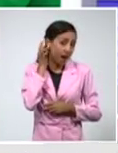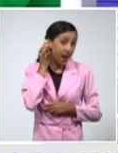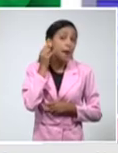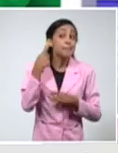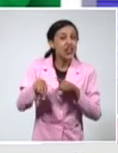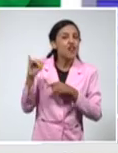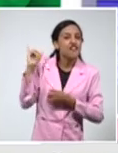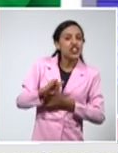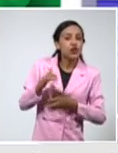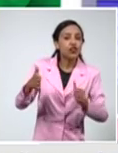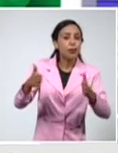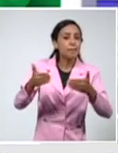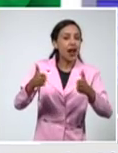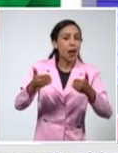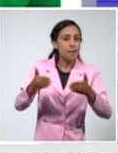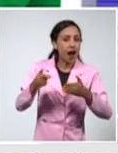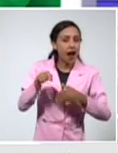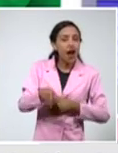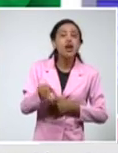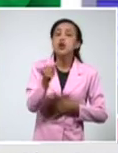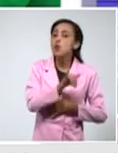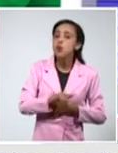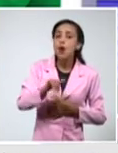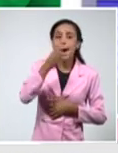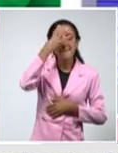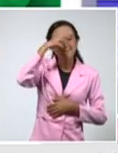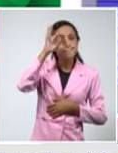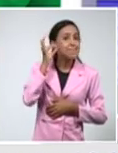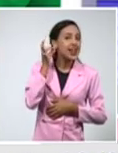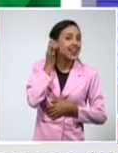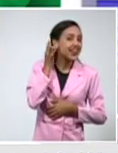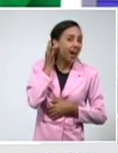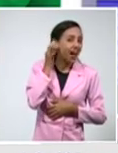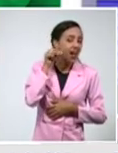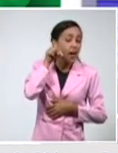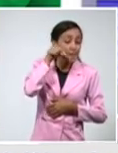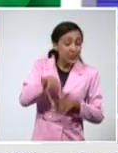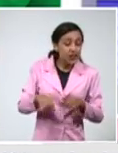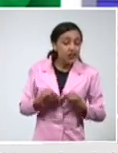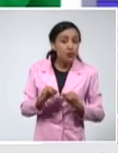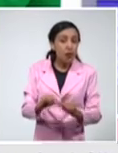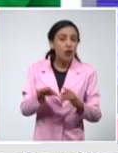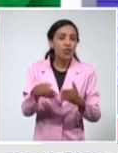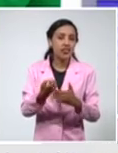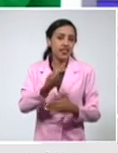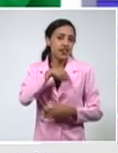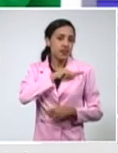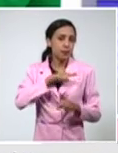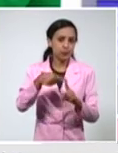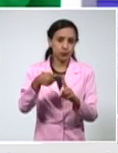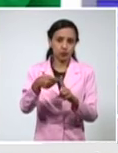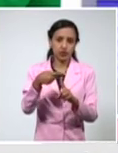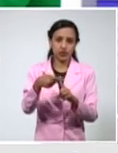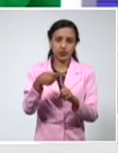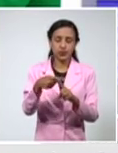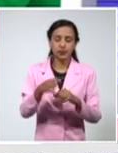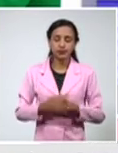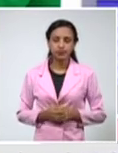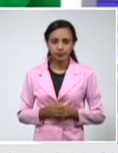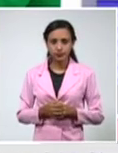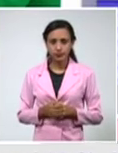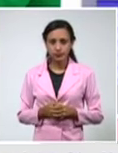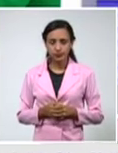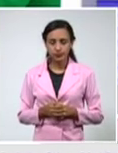al igual que una mexicana que se diagnosticaron en el día de ayer y que estos que fueron importados